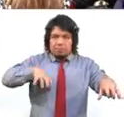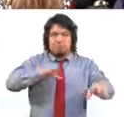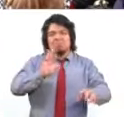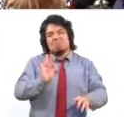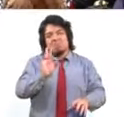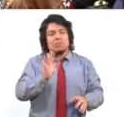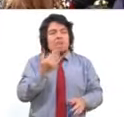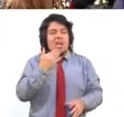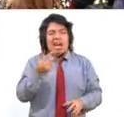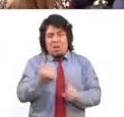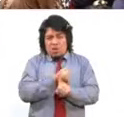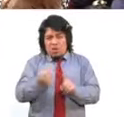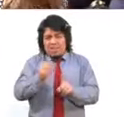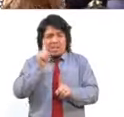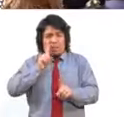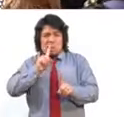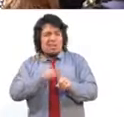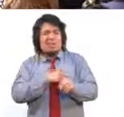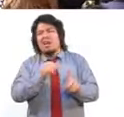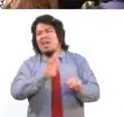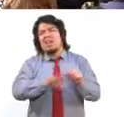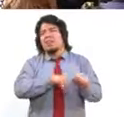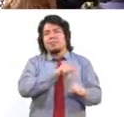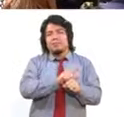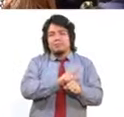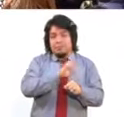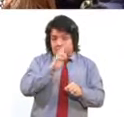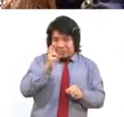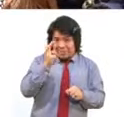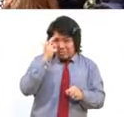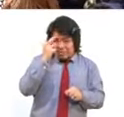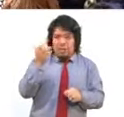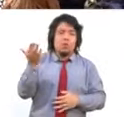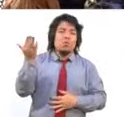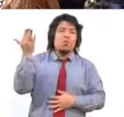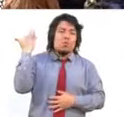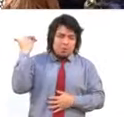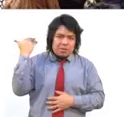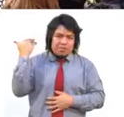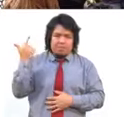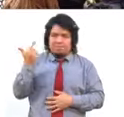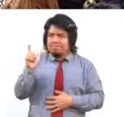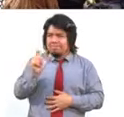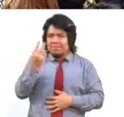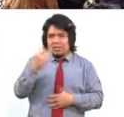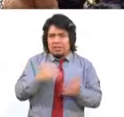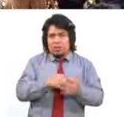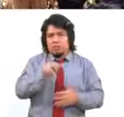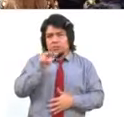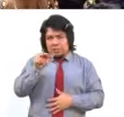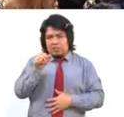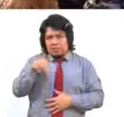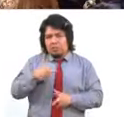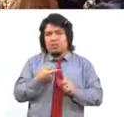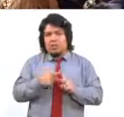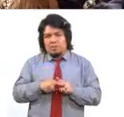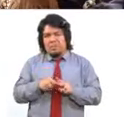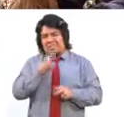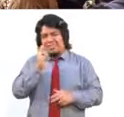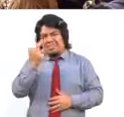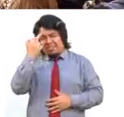normalizada la violencia. Si ustedes recuerdan, nosotros iniciamos una campaña cuando entramos al gobierno de la ciudad que decía